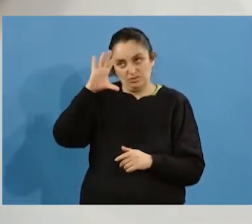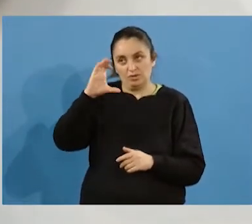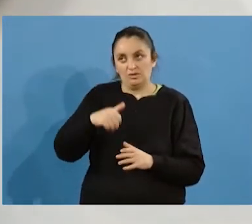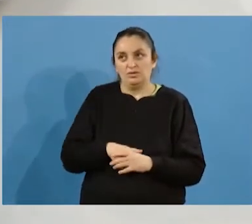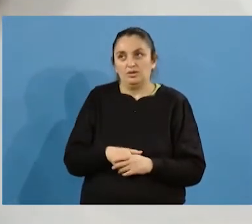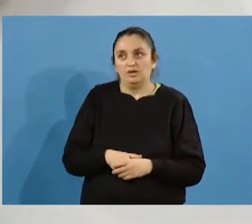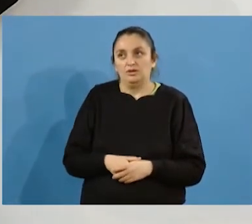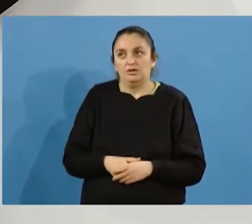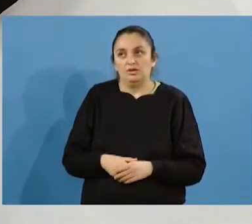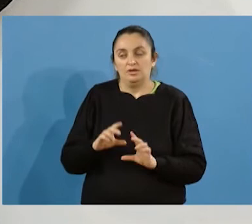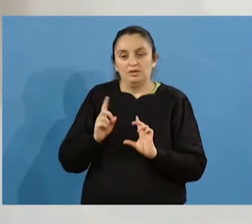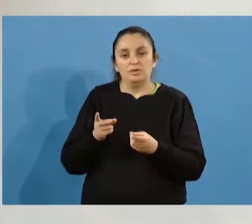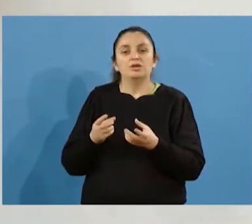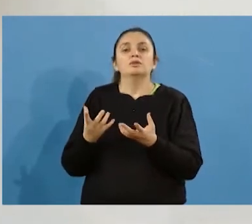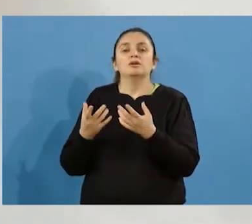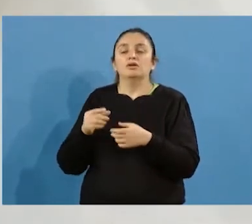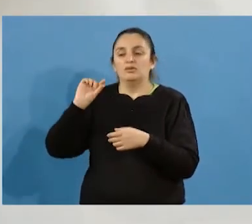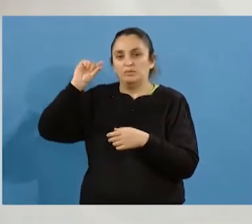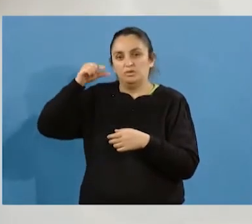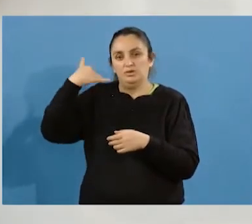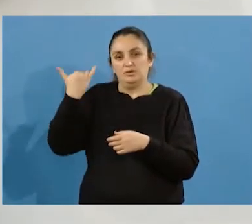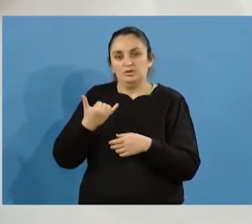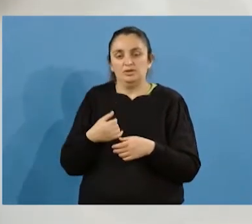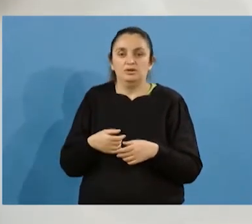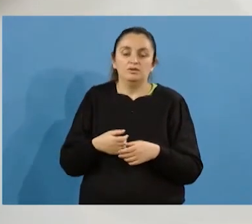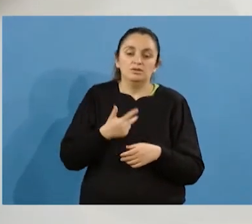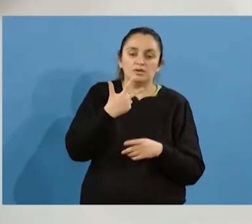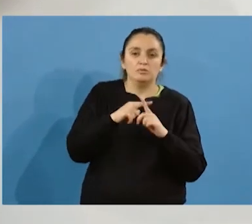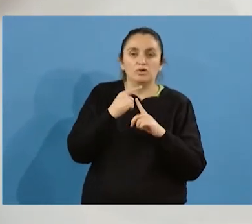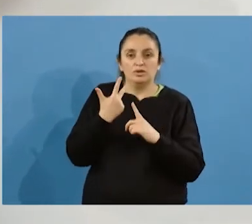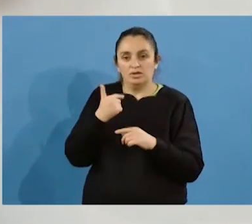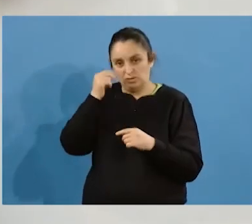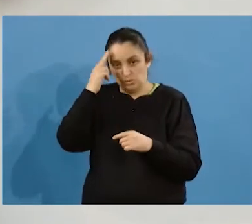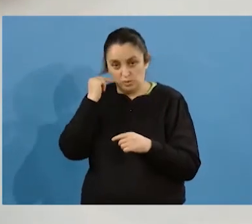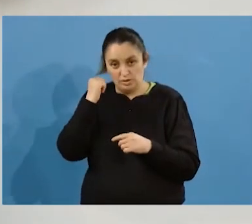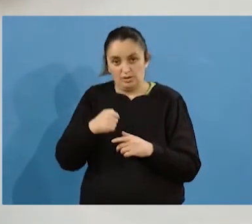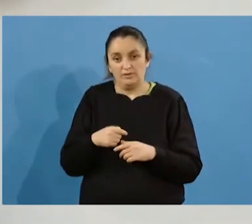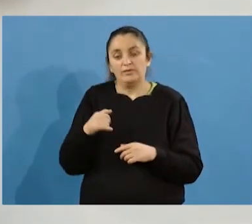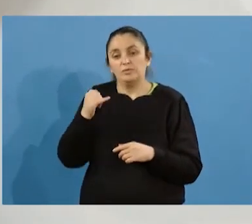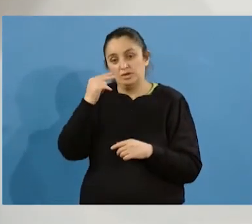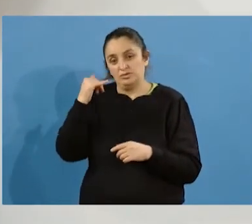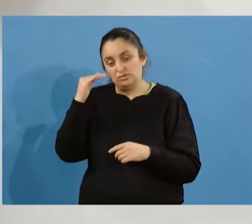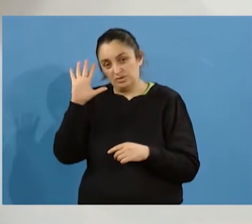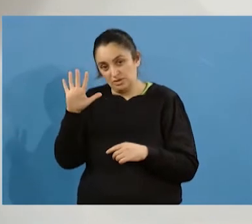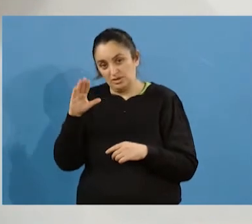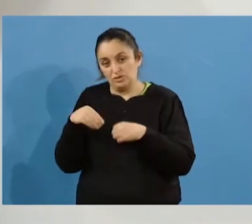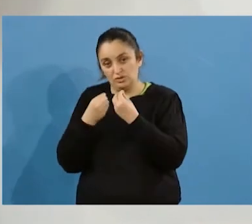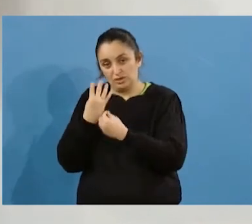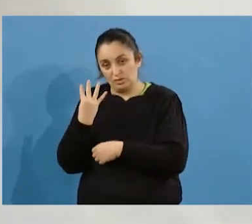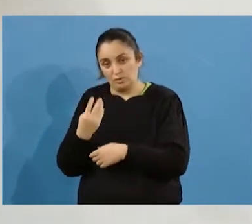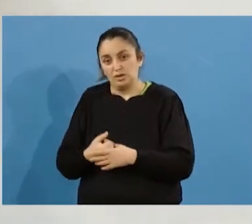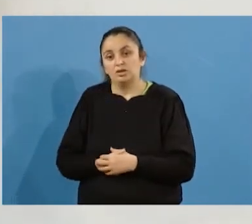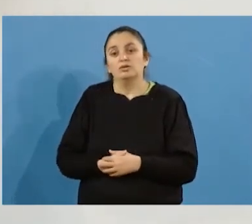está afectado a una potencia entonces voy a tener 3 x 3 9 menos 5 me va a dar 4